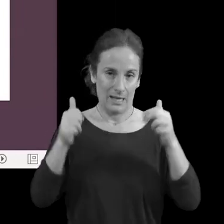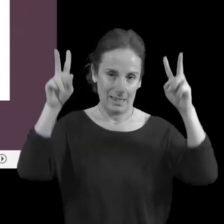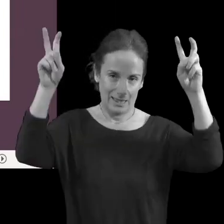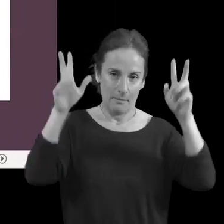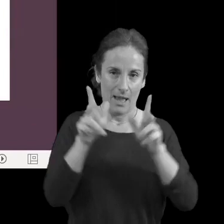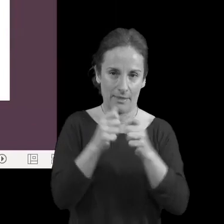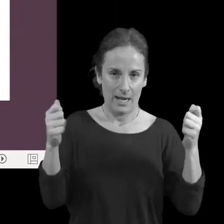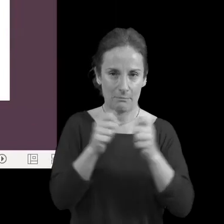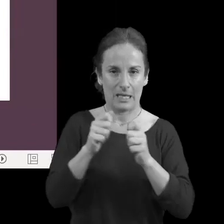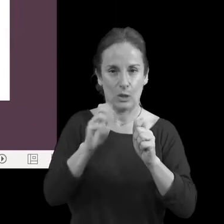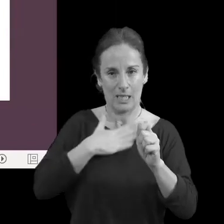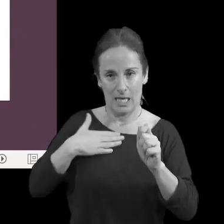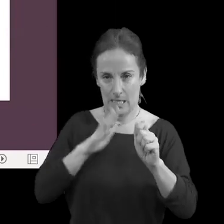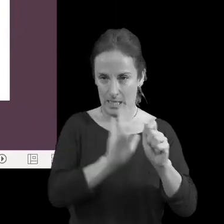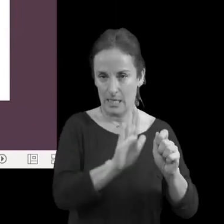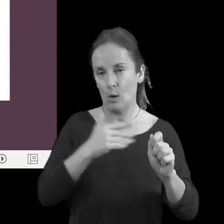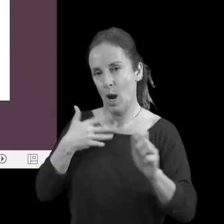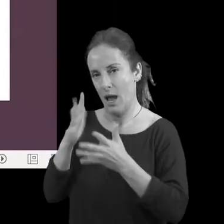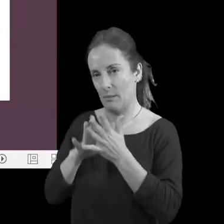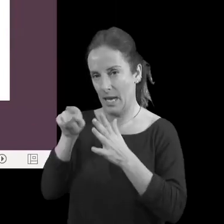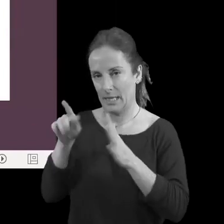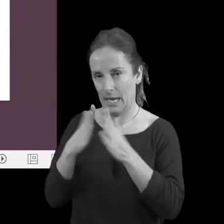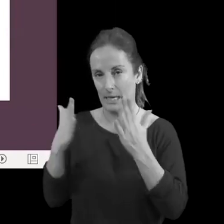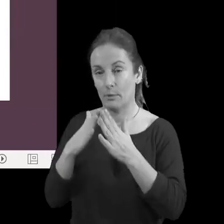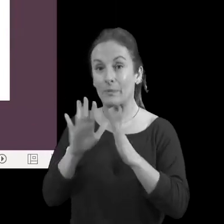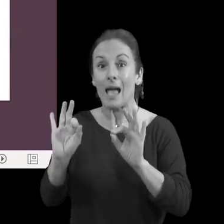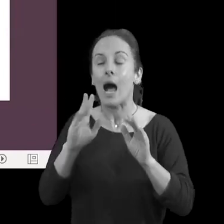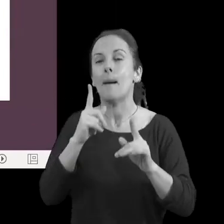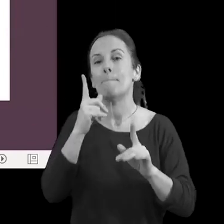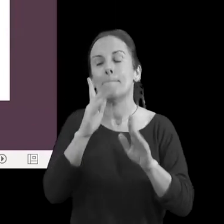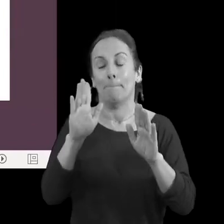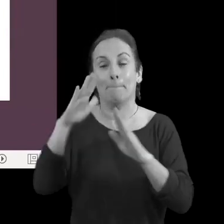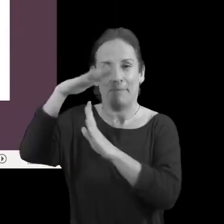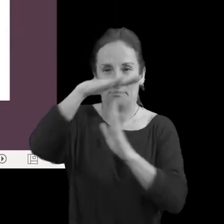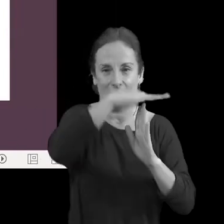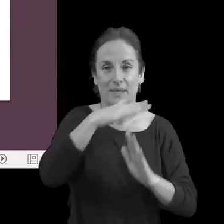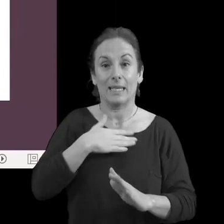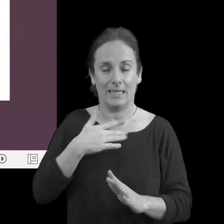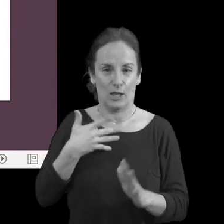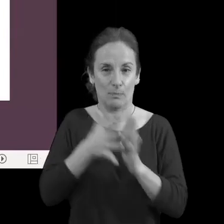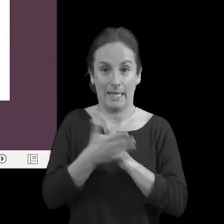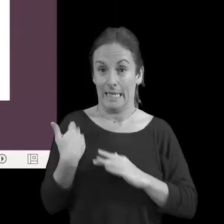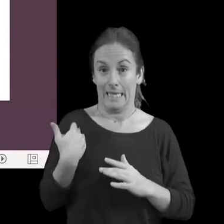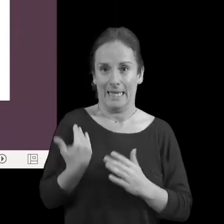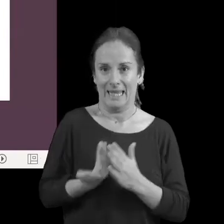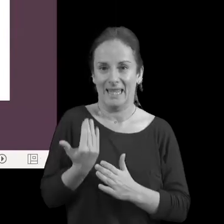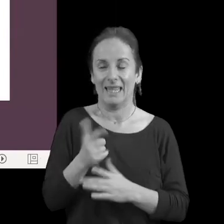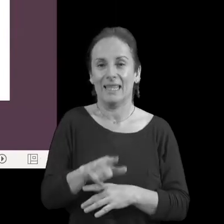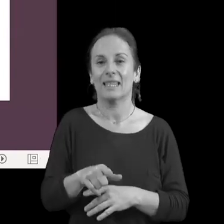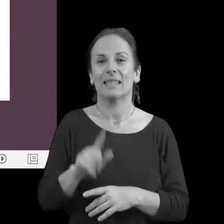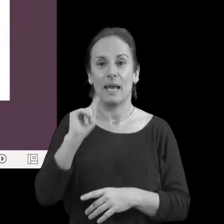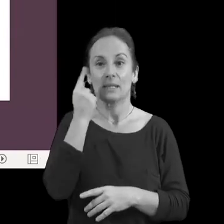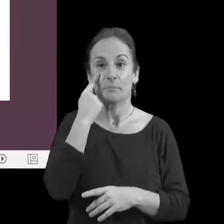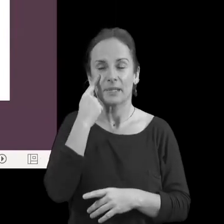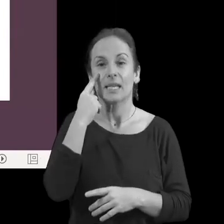con este libro, quería hacer un inciso, y es que justo estos días me he encontrado por las redes que el 29 de abril se va a estrenar